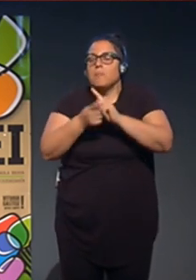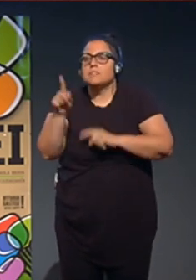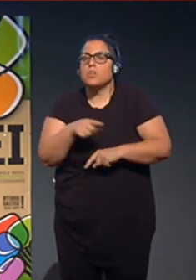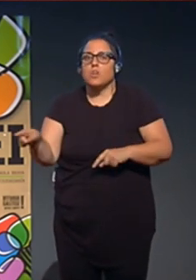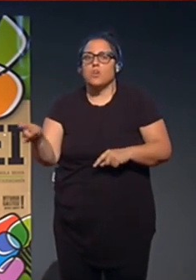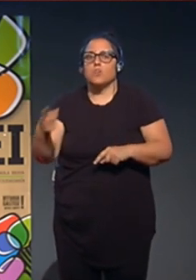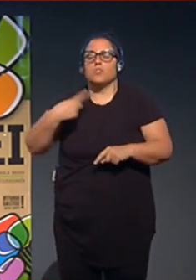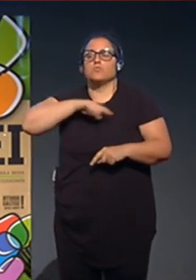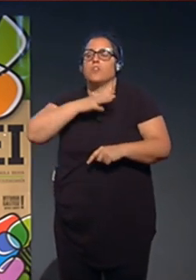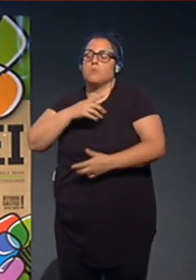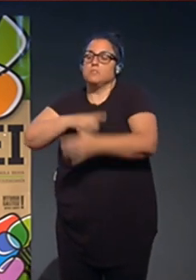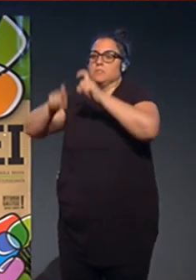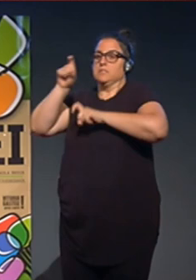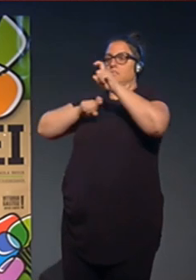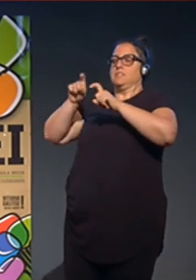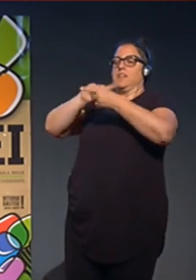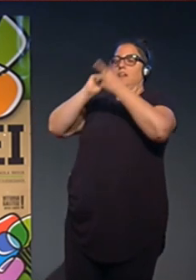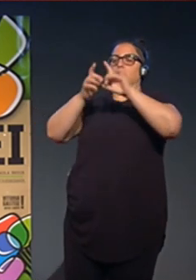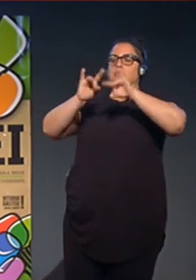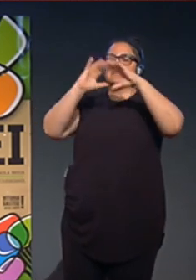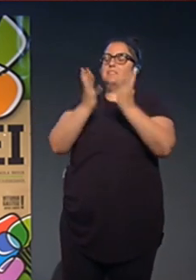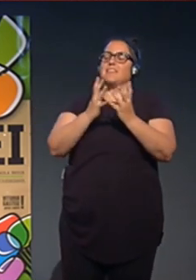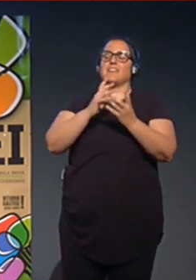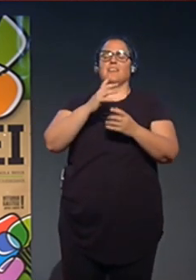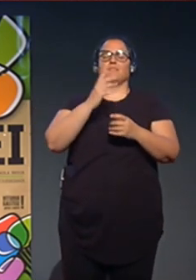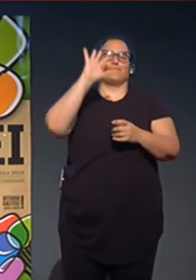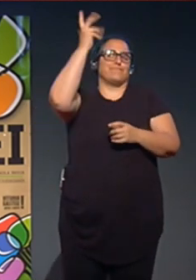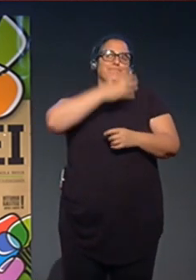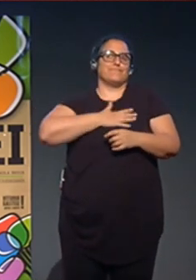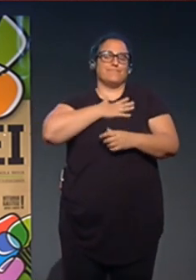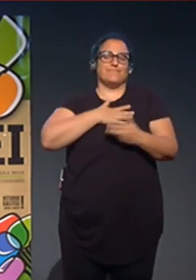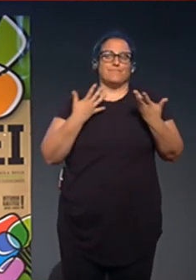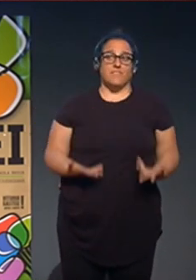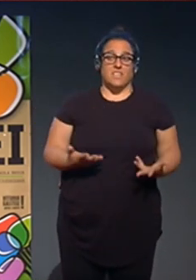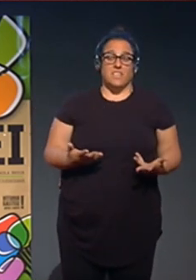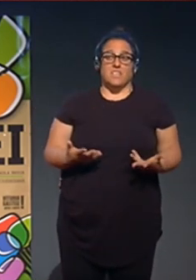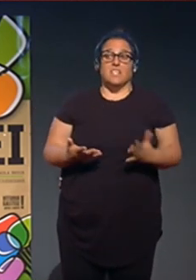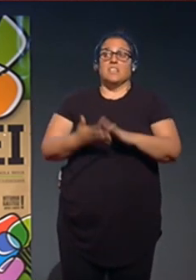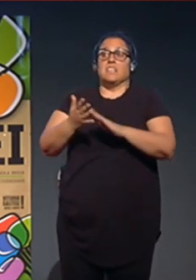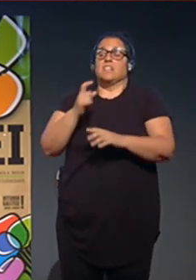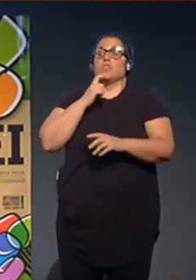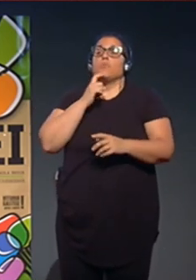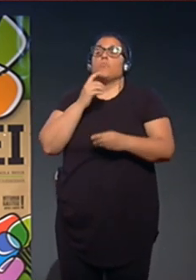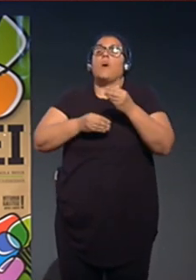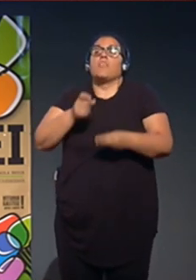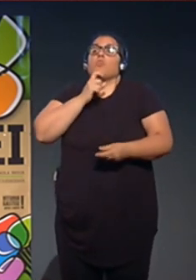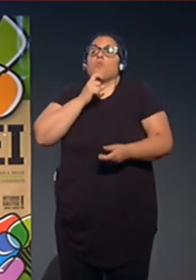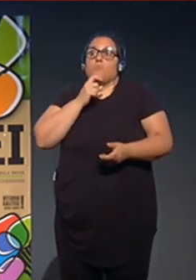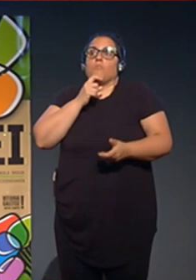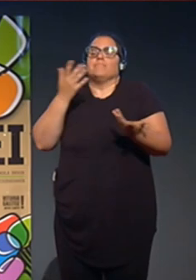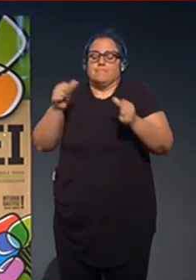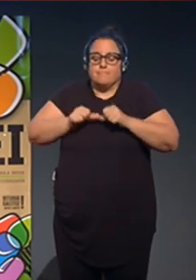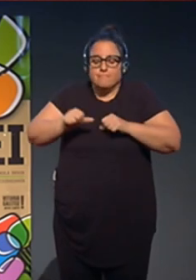tierra en un paraíso Y eso cómo lo hacemos y eso es un poquito de lo que queremos hablar hoy